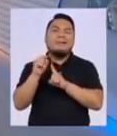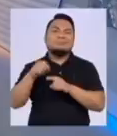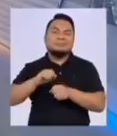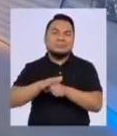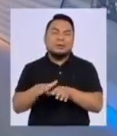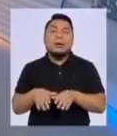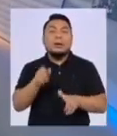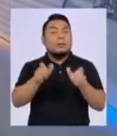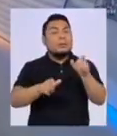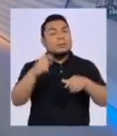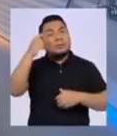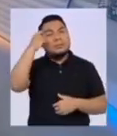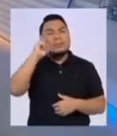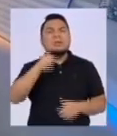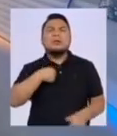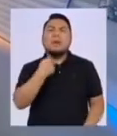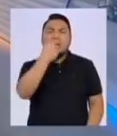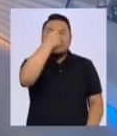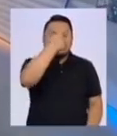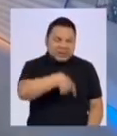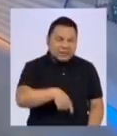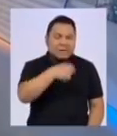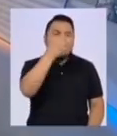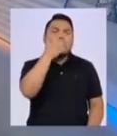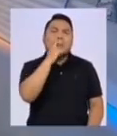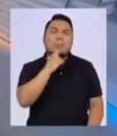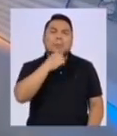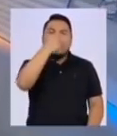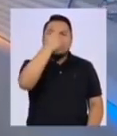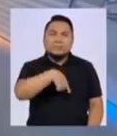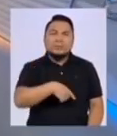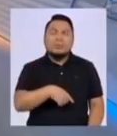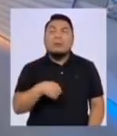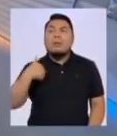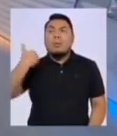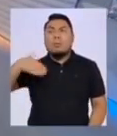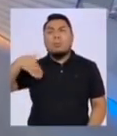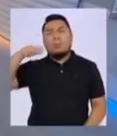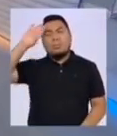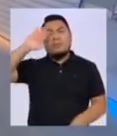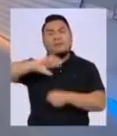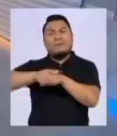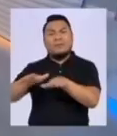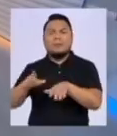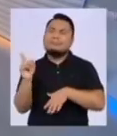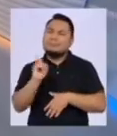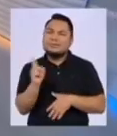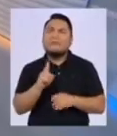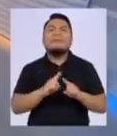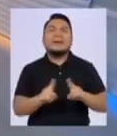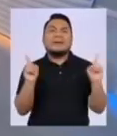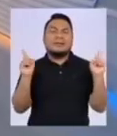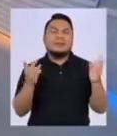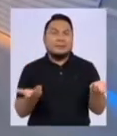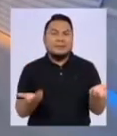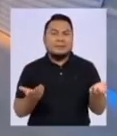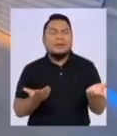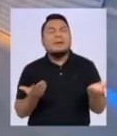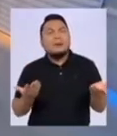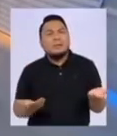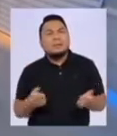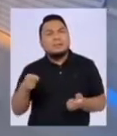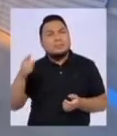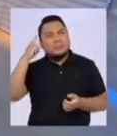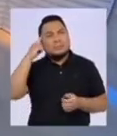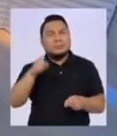gente decía, no, empiezo a estornudar y siento que tengo COVID. Pero fiebre, ¿no? El punto es fiebre, y en el caso de él, habla